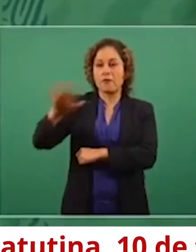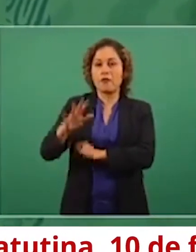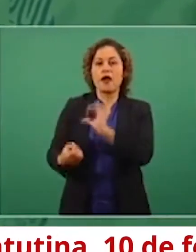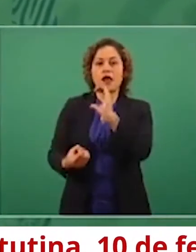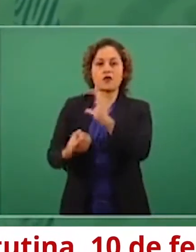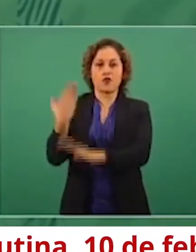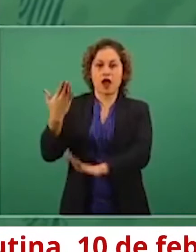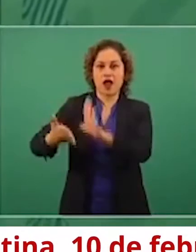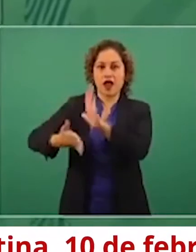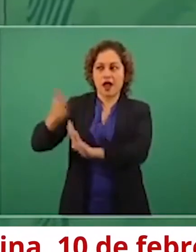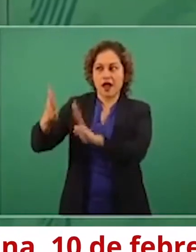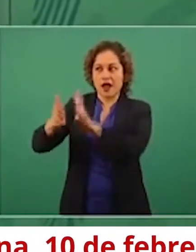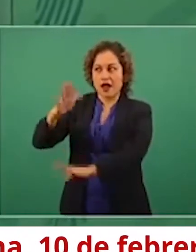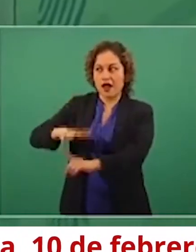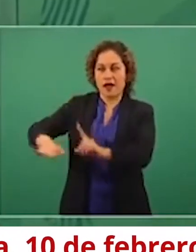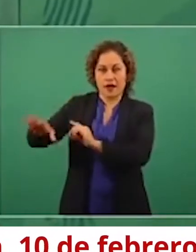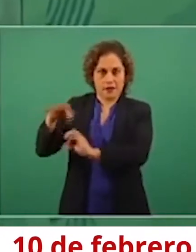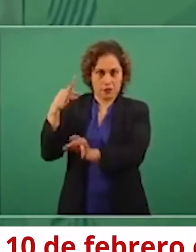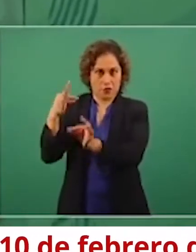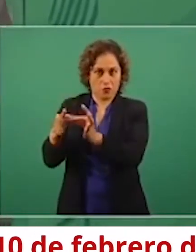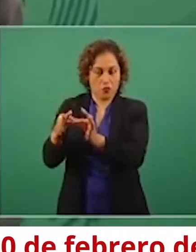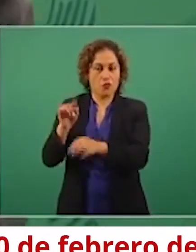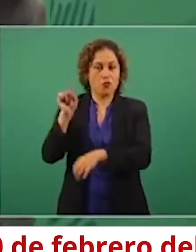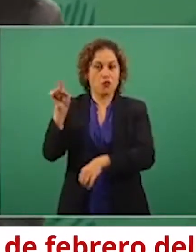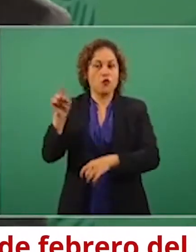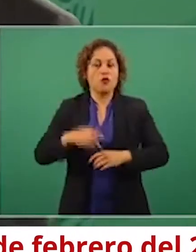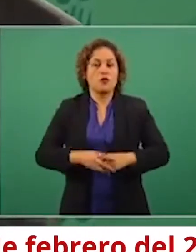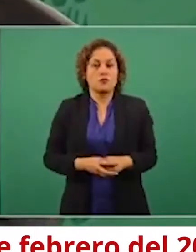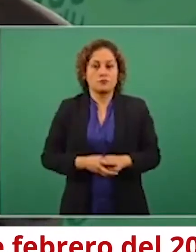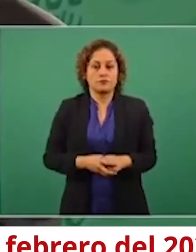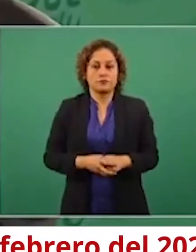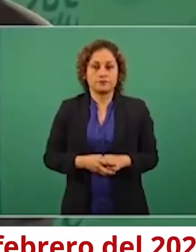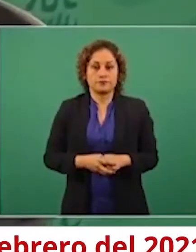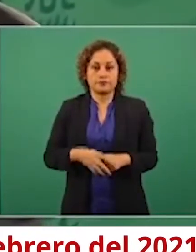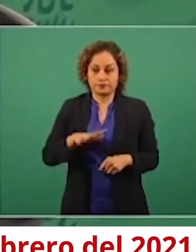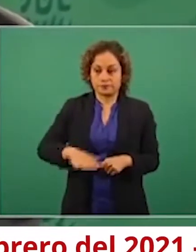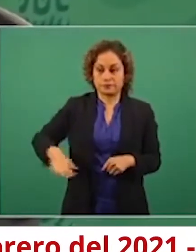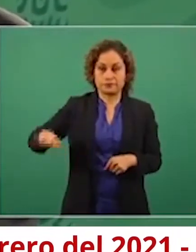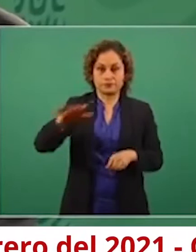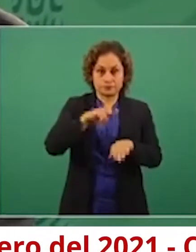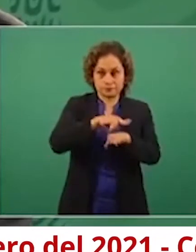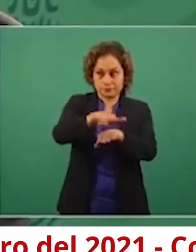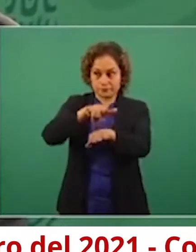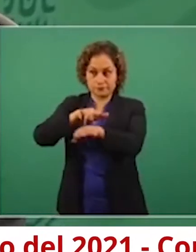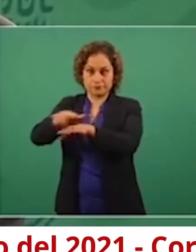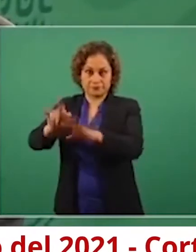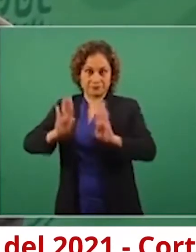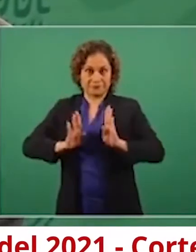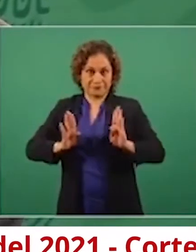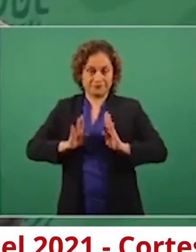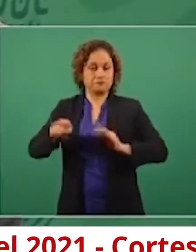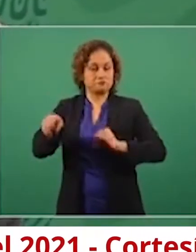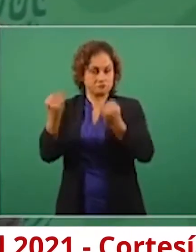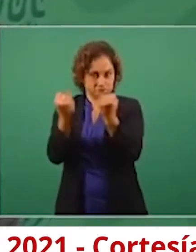es de poder pues regular las el presidente de lópez obrador lo que dijo es que no está a favor de que se censuren y de hecho puso el